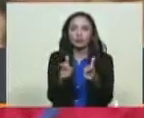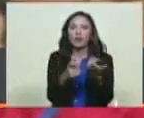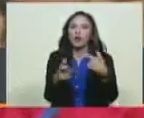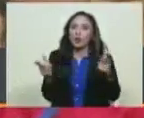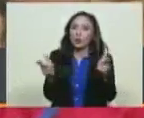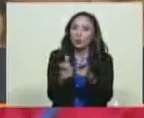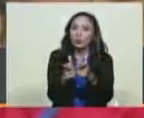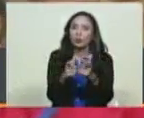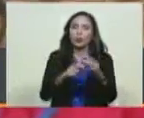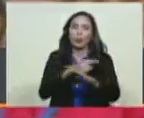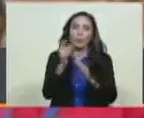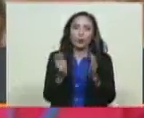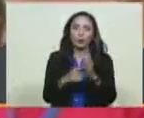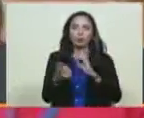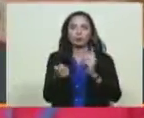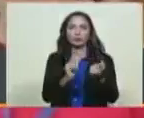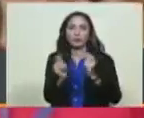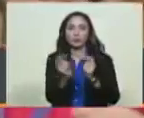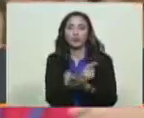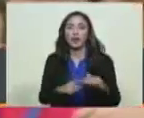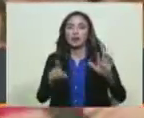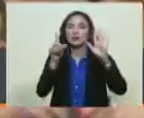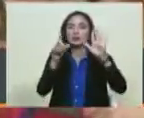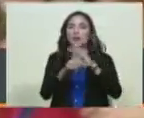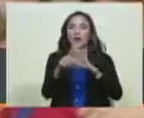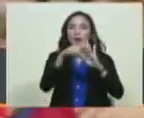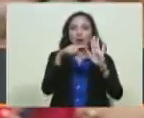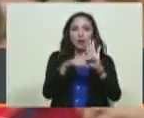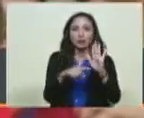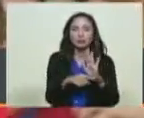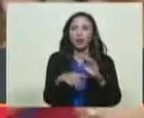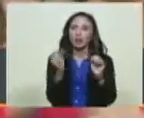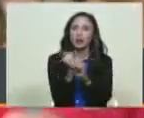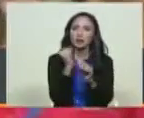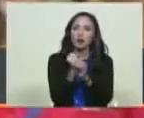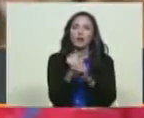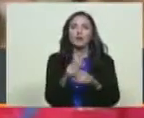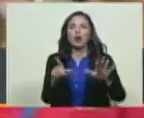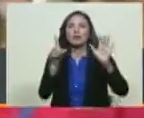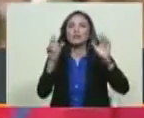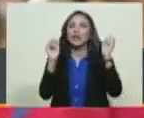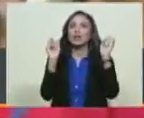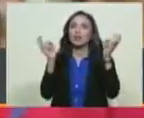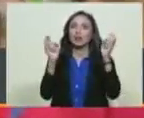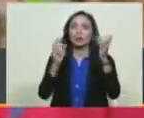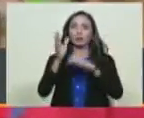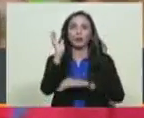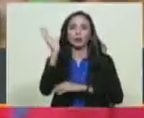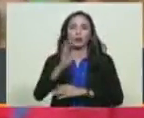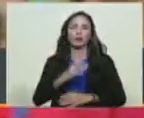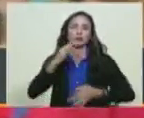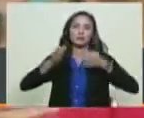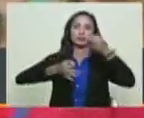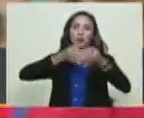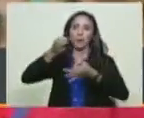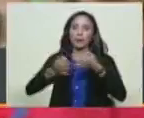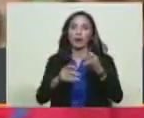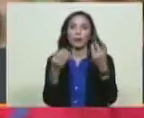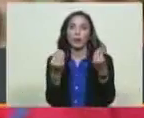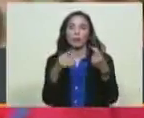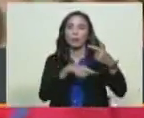debatiendo las seis líneas estratégicas de nuestro congreso hablamos sobre la